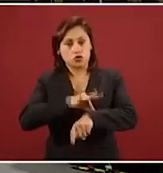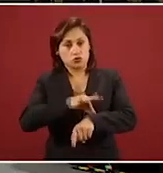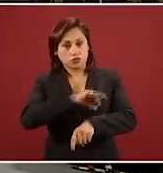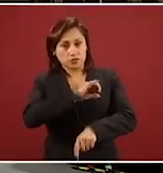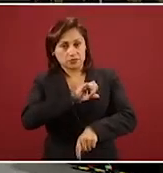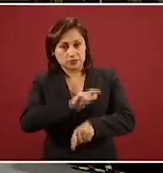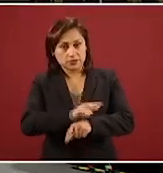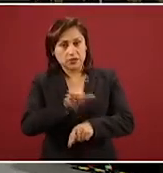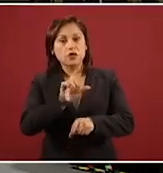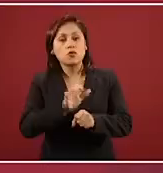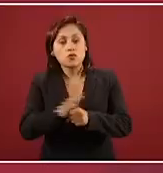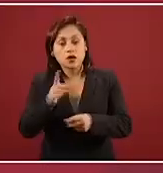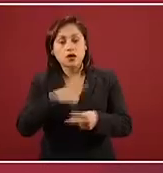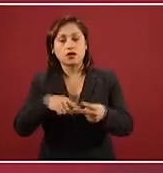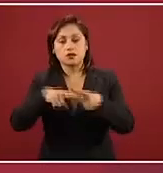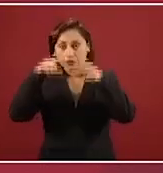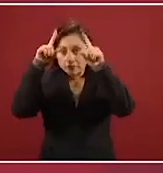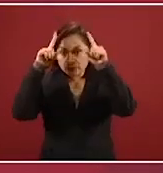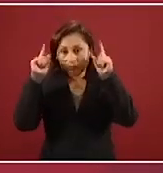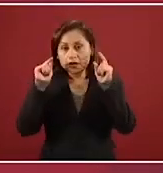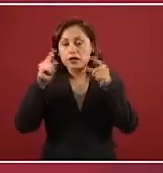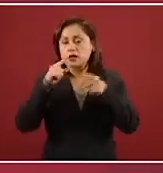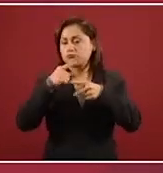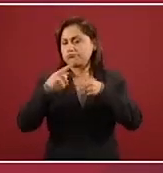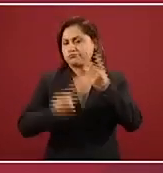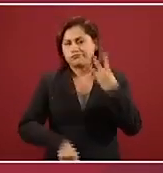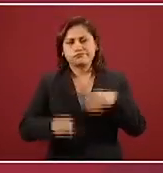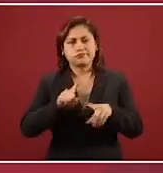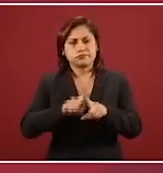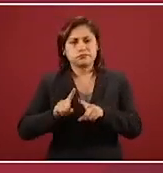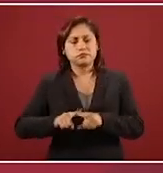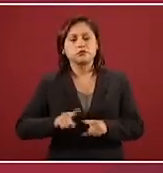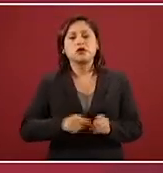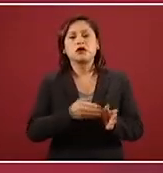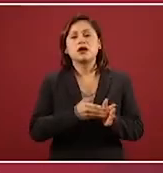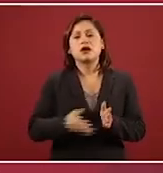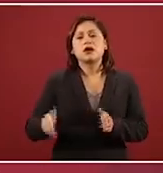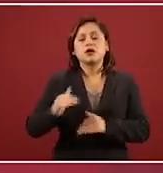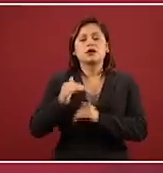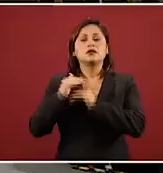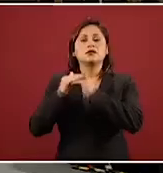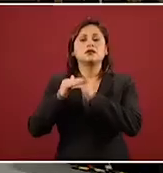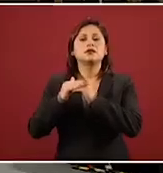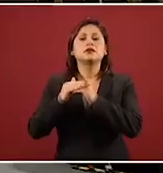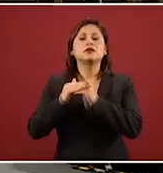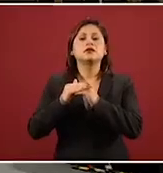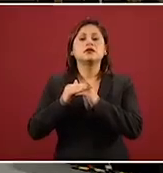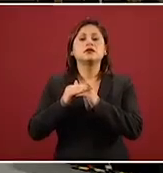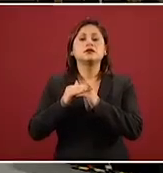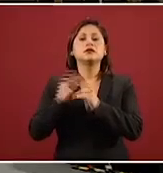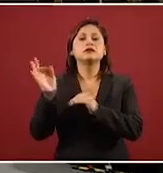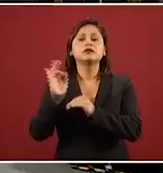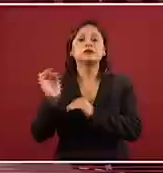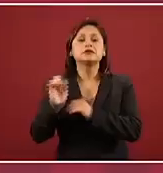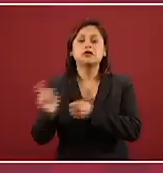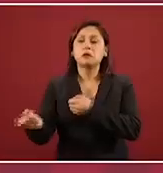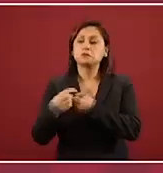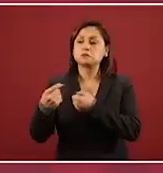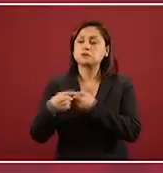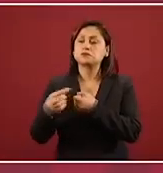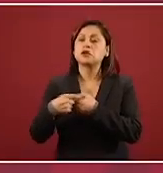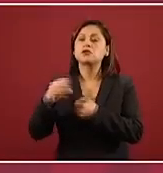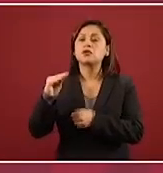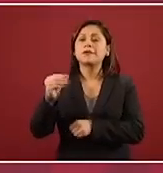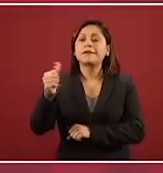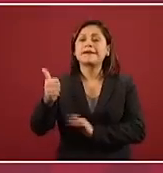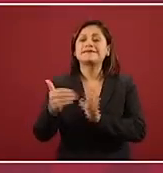y poder hacer su planteamiento. Fue al cierre de cerca de 96 mil registros con todo y